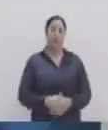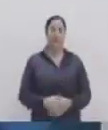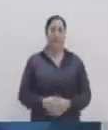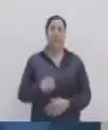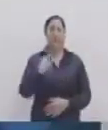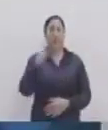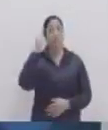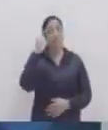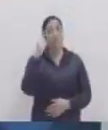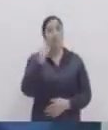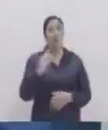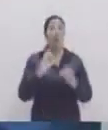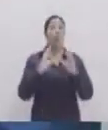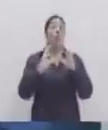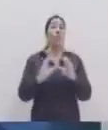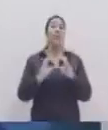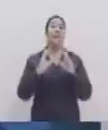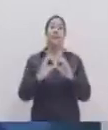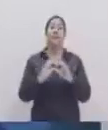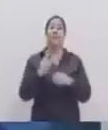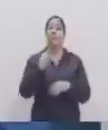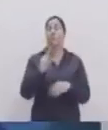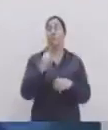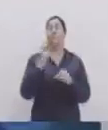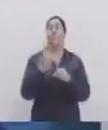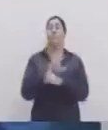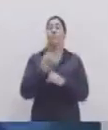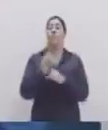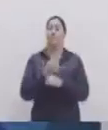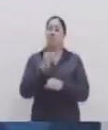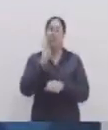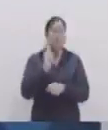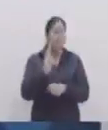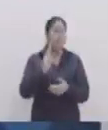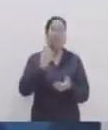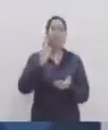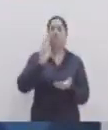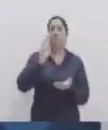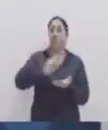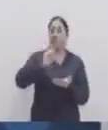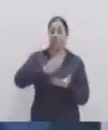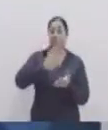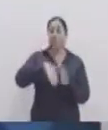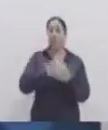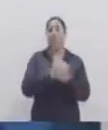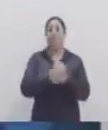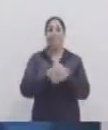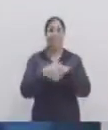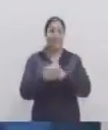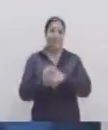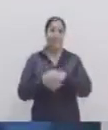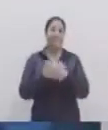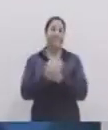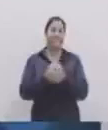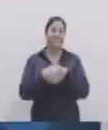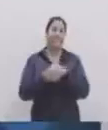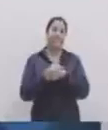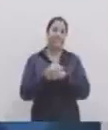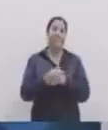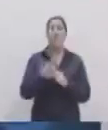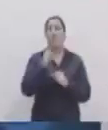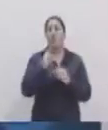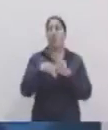Y recuerden seguir cuidándose en su hogar. Utilicen siempre gel antibacterial cada vez que toquen